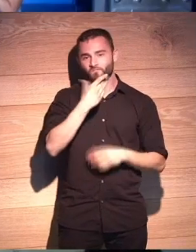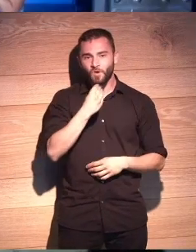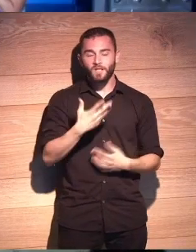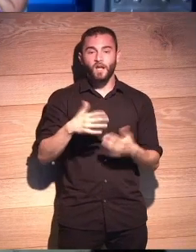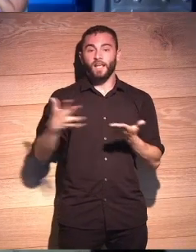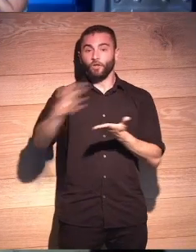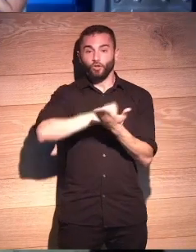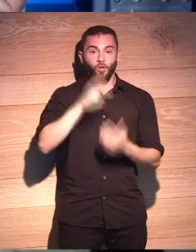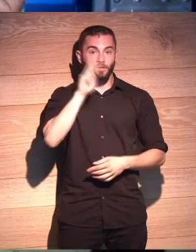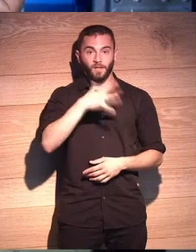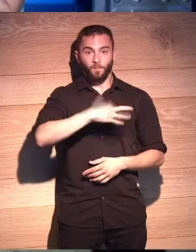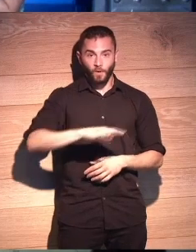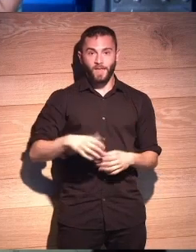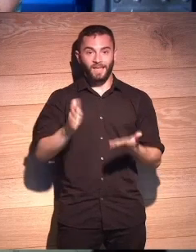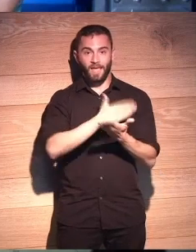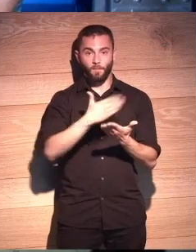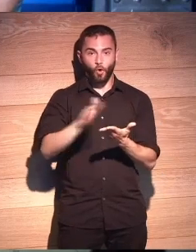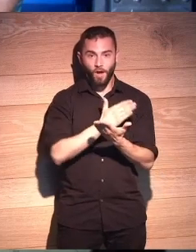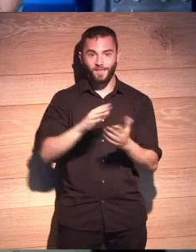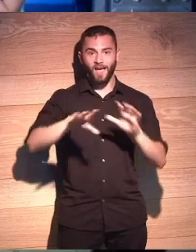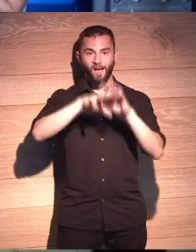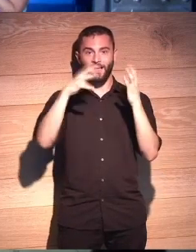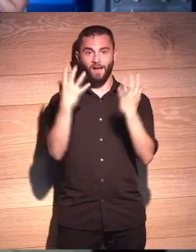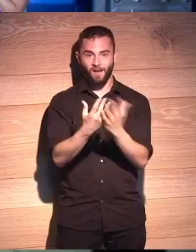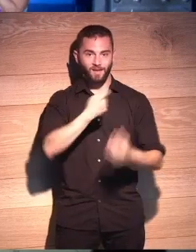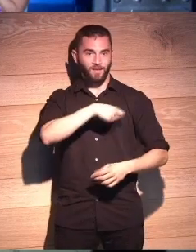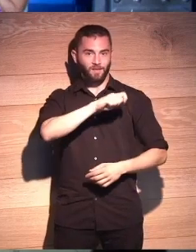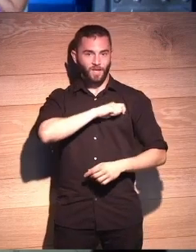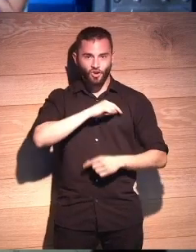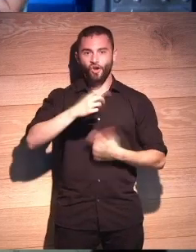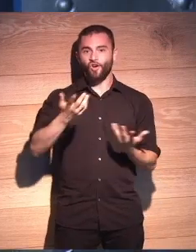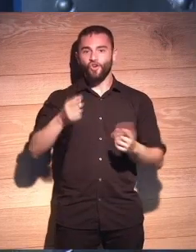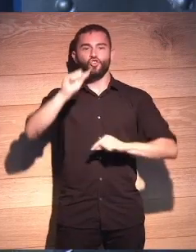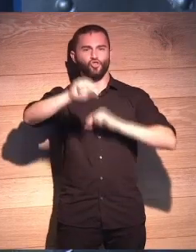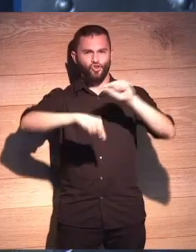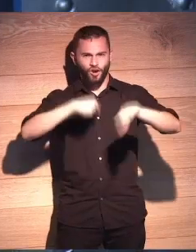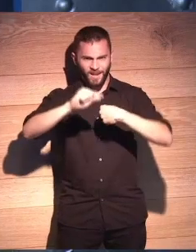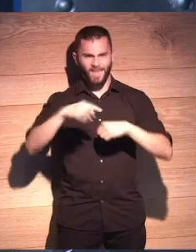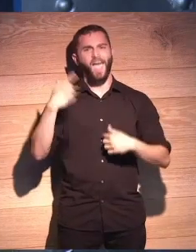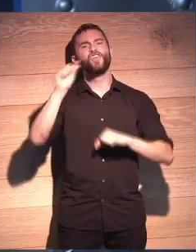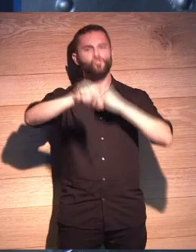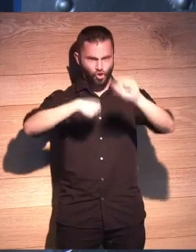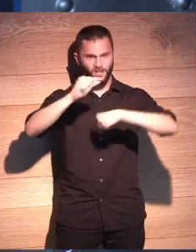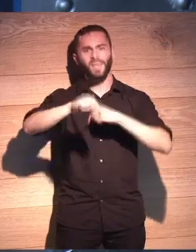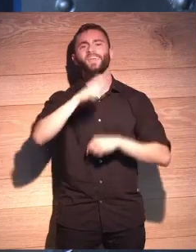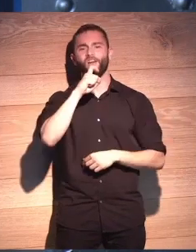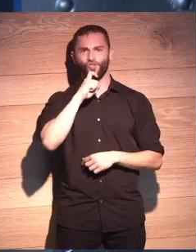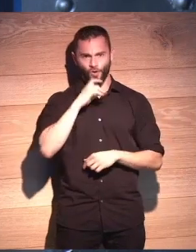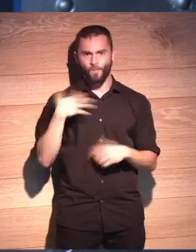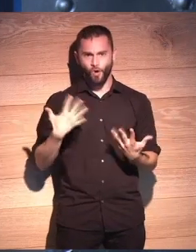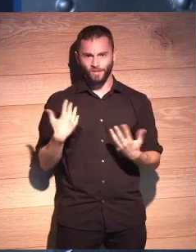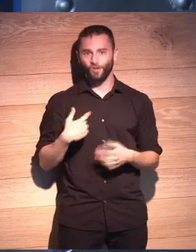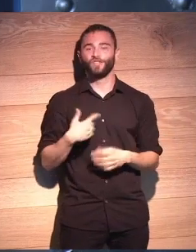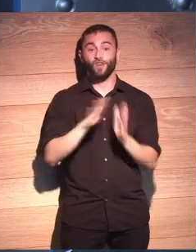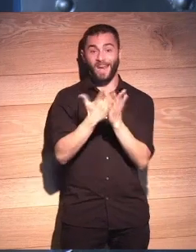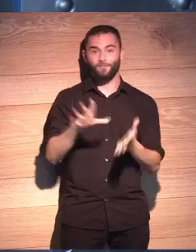que el poeta universal español corregía y cómo corregía, y por eso lo aporto como anexo en el libro.